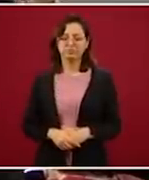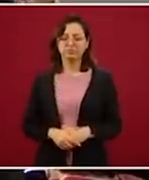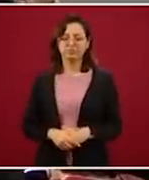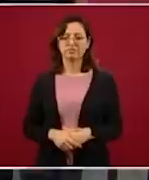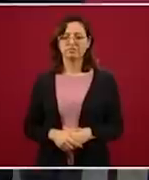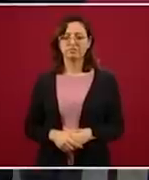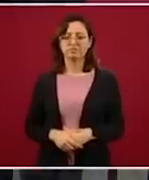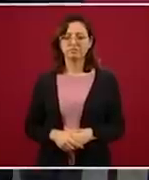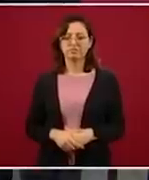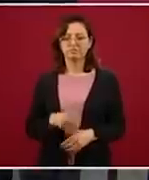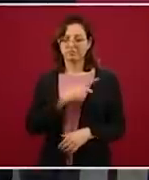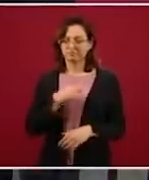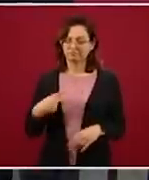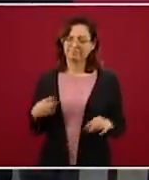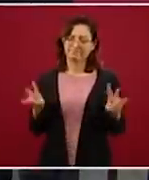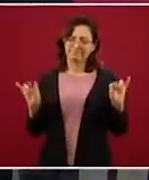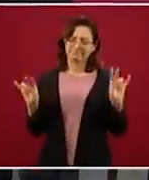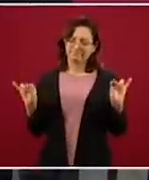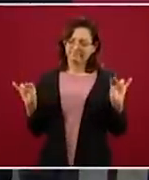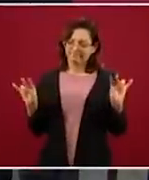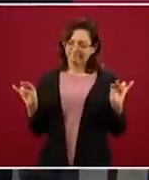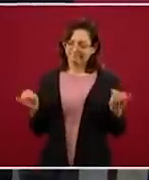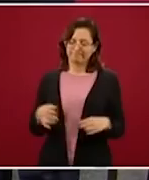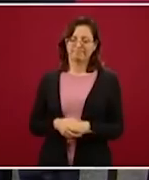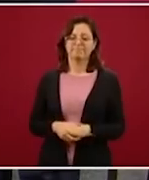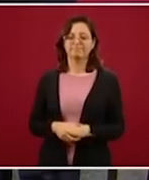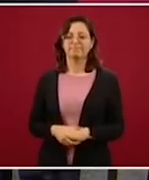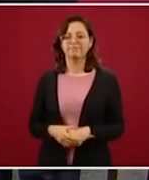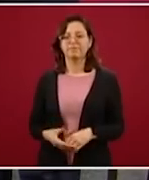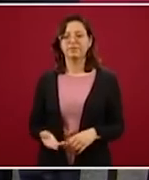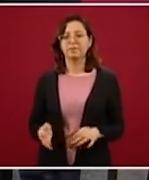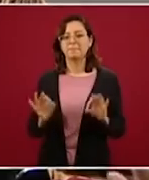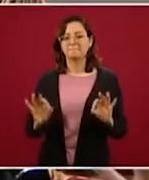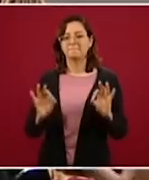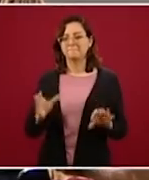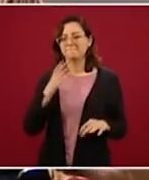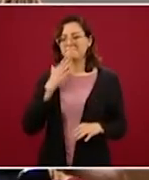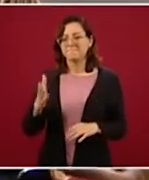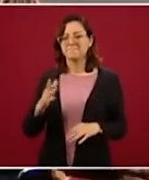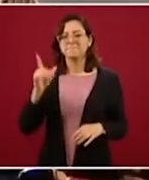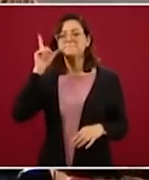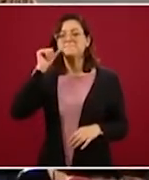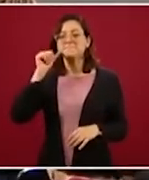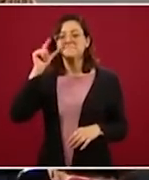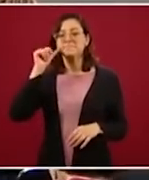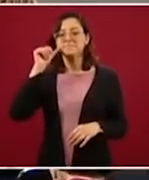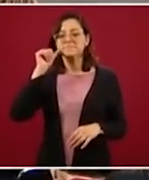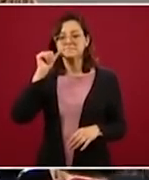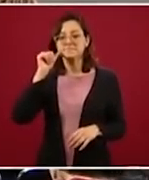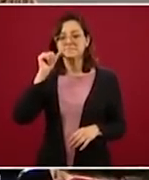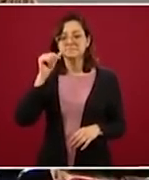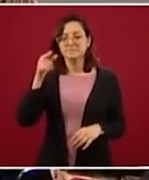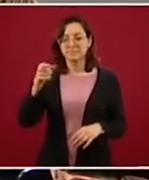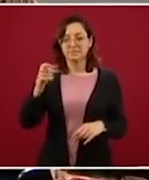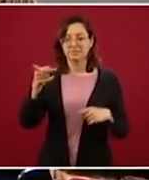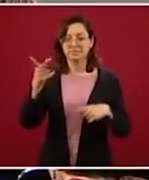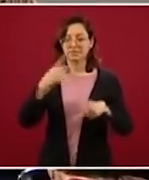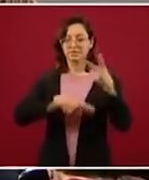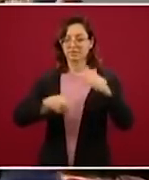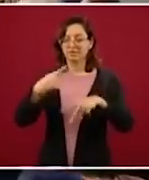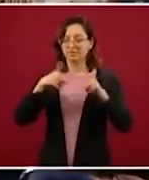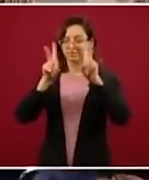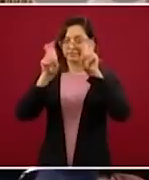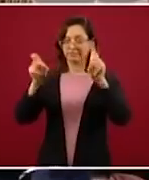tiene uno que andar a las vivas. Muy bien, mañana viene nada más a eso, ese